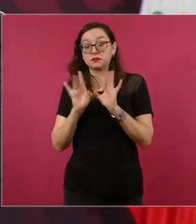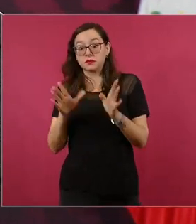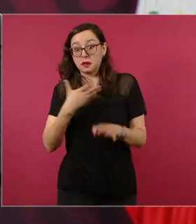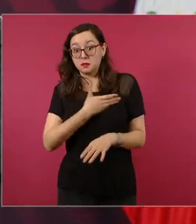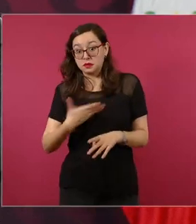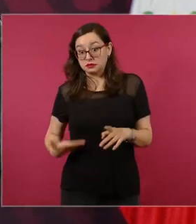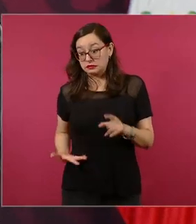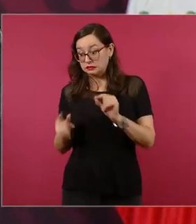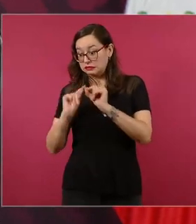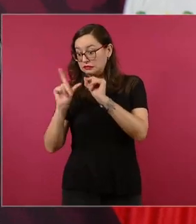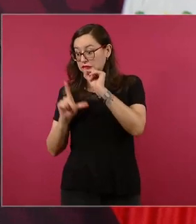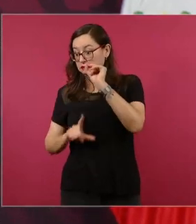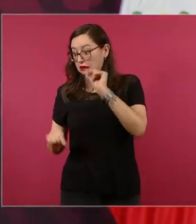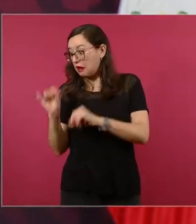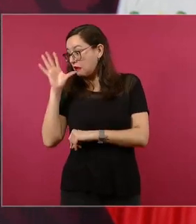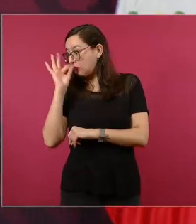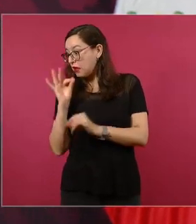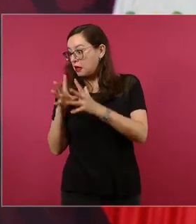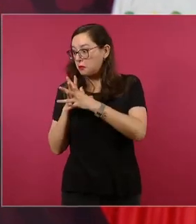de la Corte.